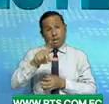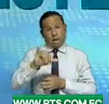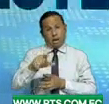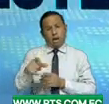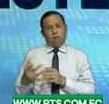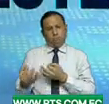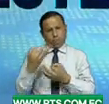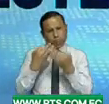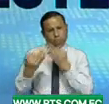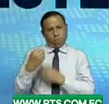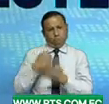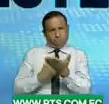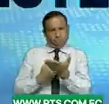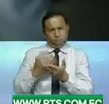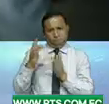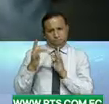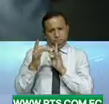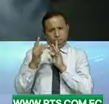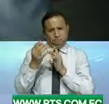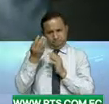Adelante.